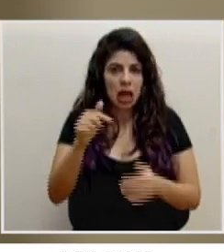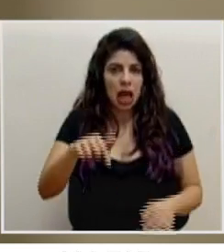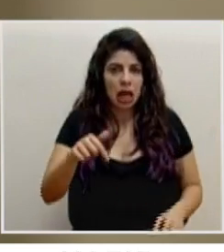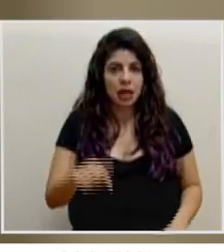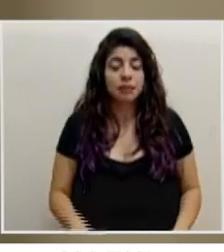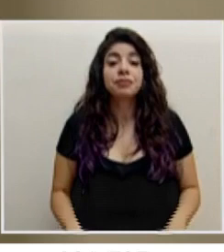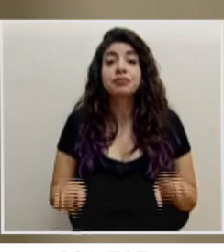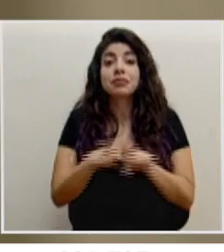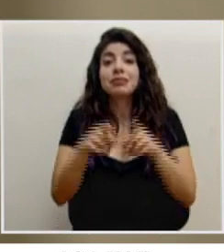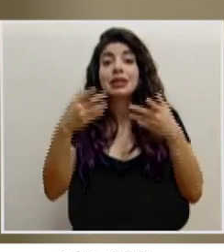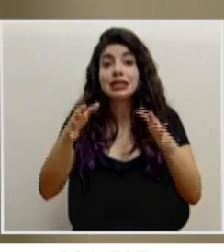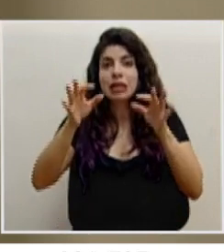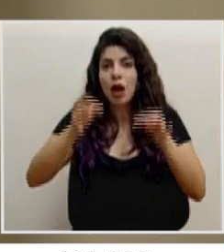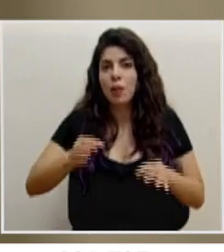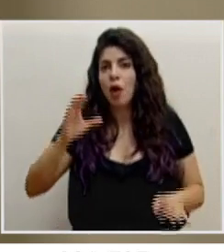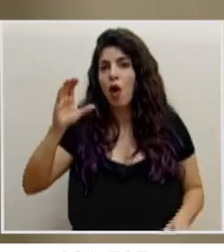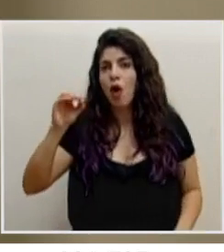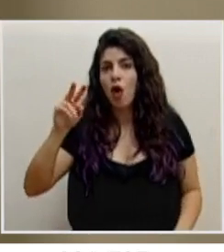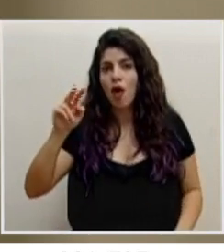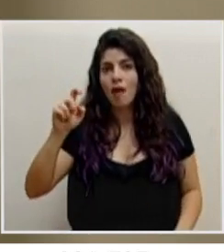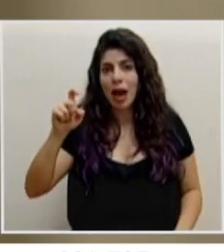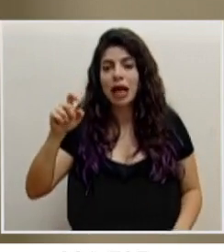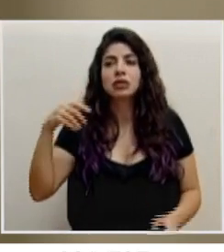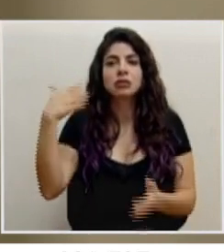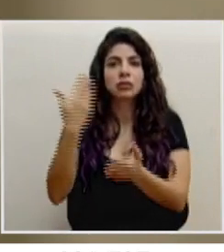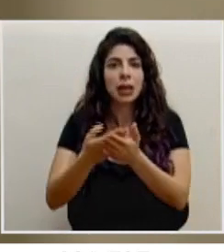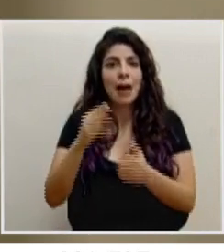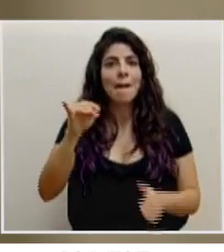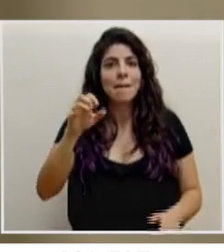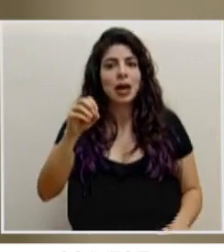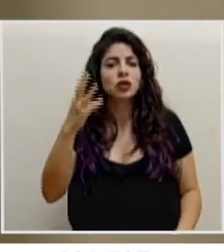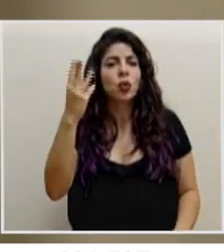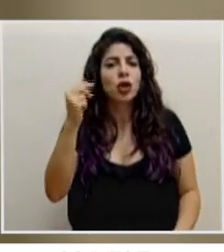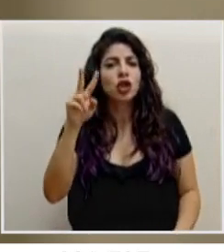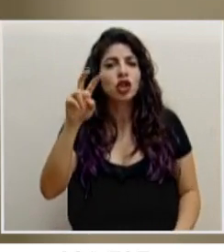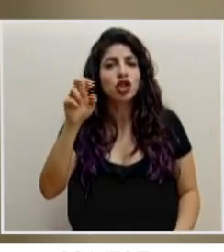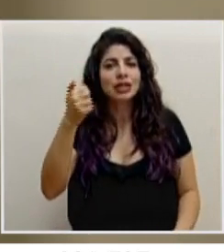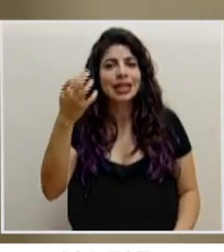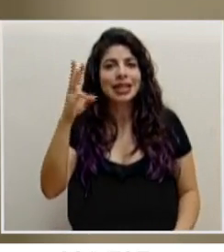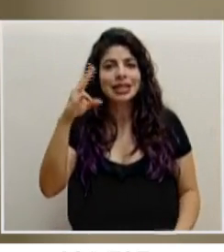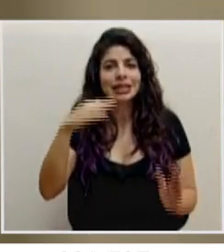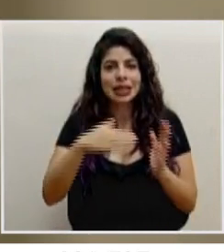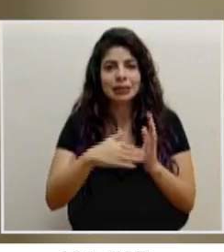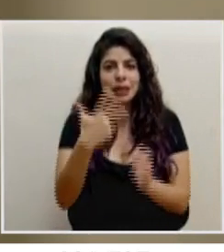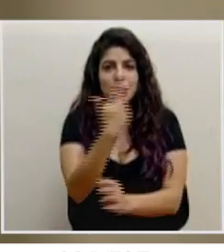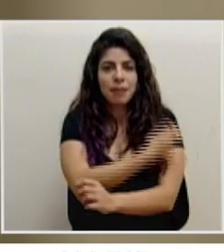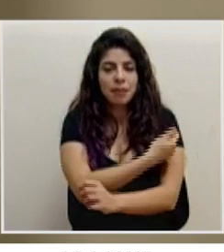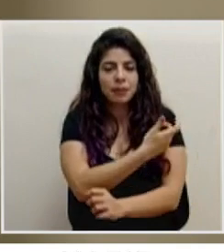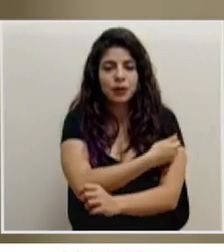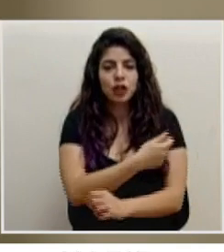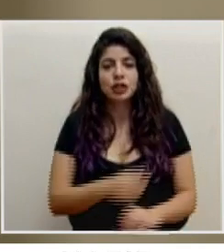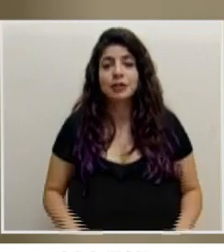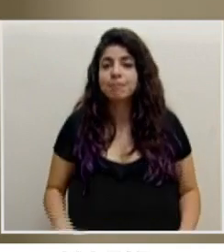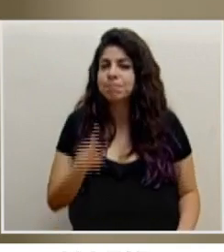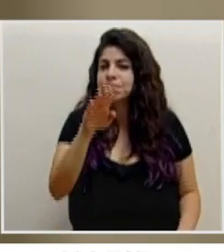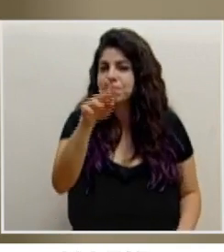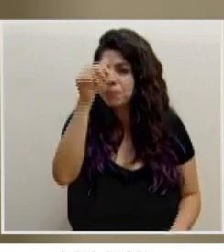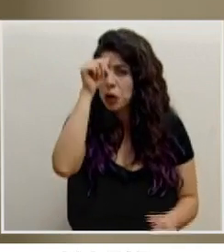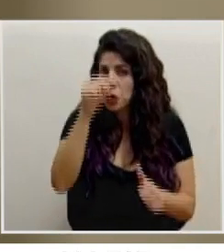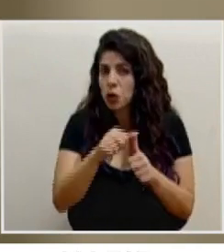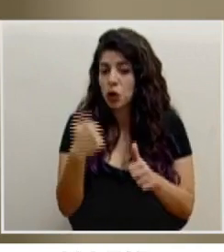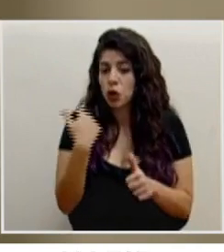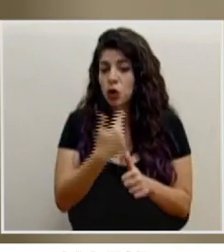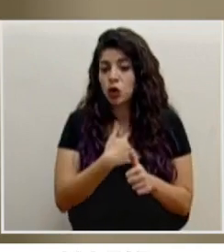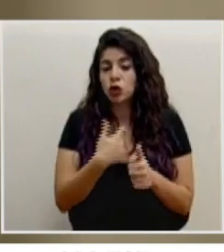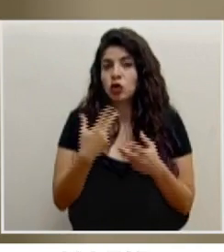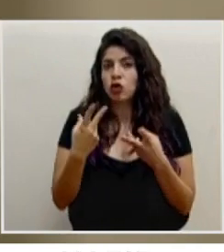tenemos confirmado COVAX para mayo también, 216,000 dosis. Recordemos que hicimos una aceleración